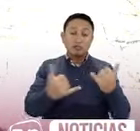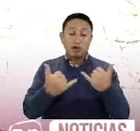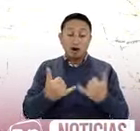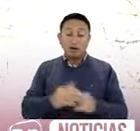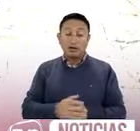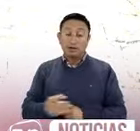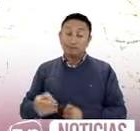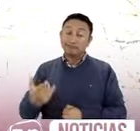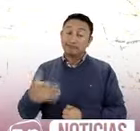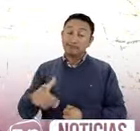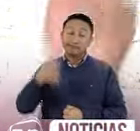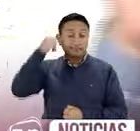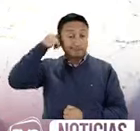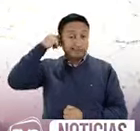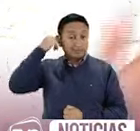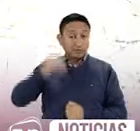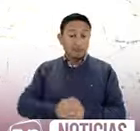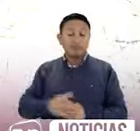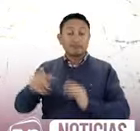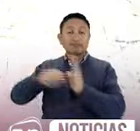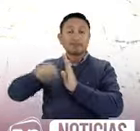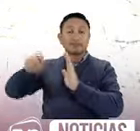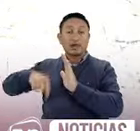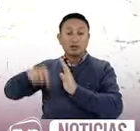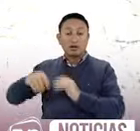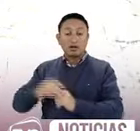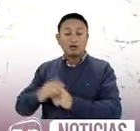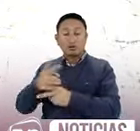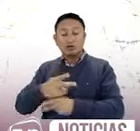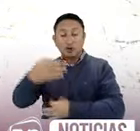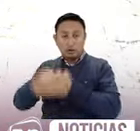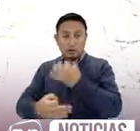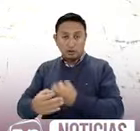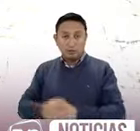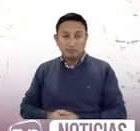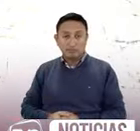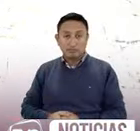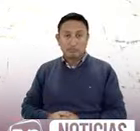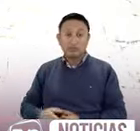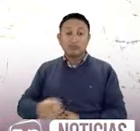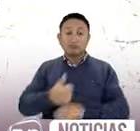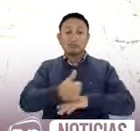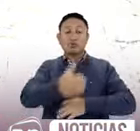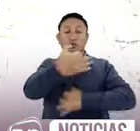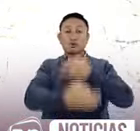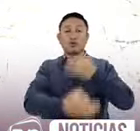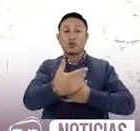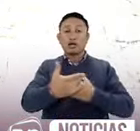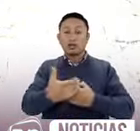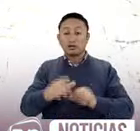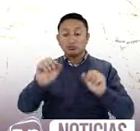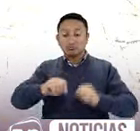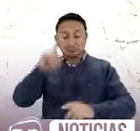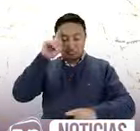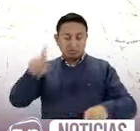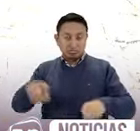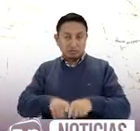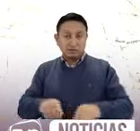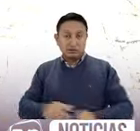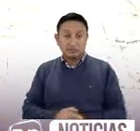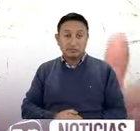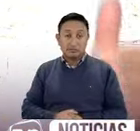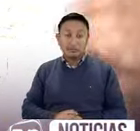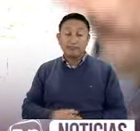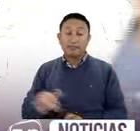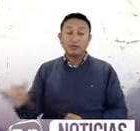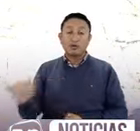consecuencias los abogados enfrentarán un proceso en el consejo de la judicatura eh los jueces que consideran indebidamente las mías cautelares podrán enfrentar